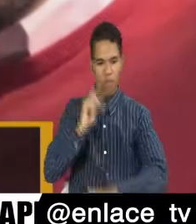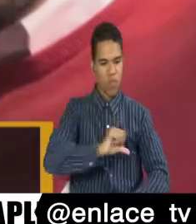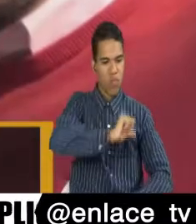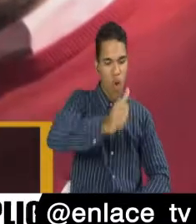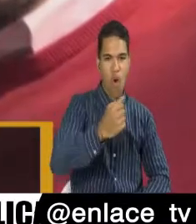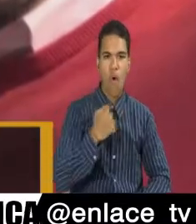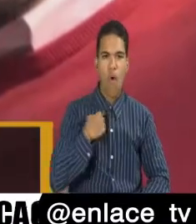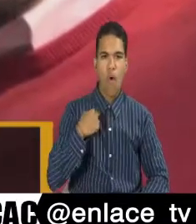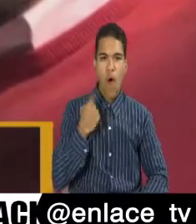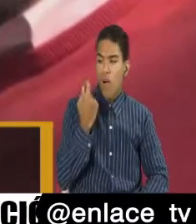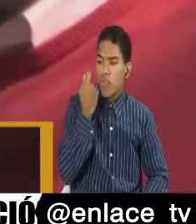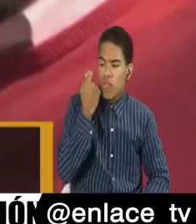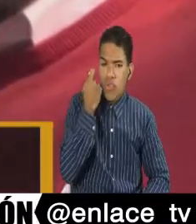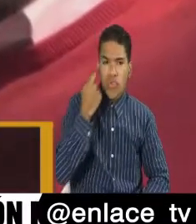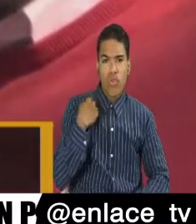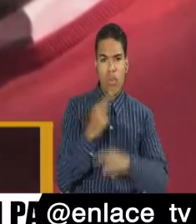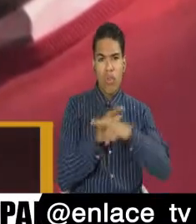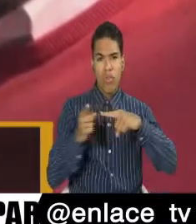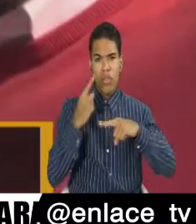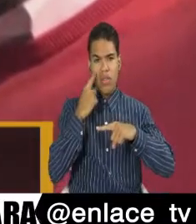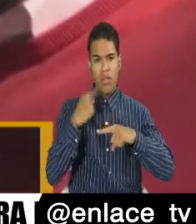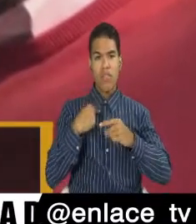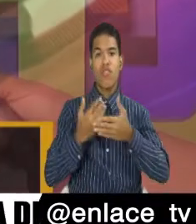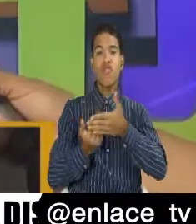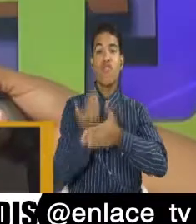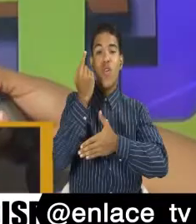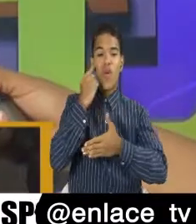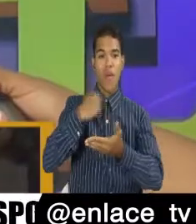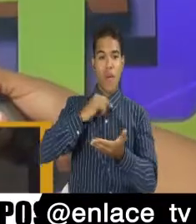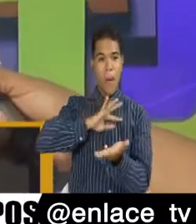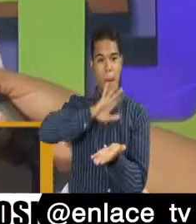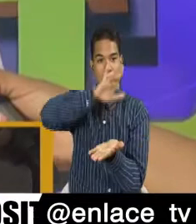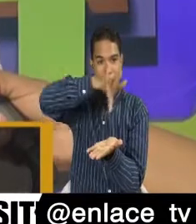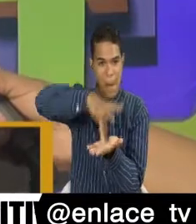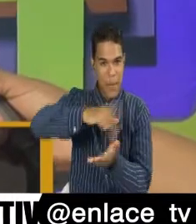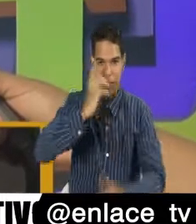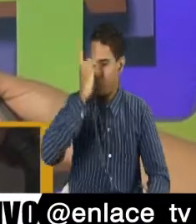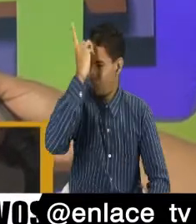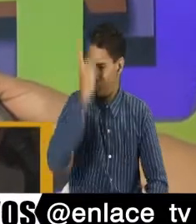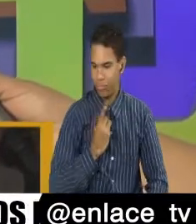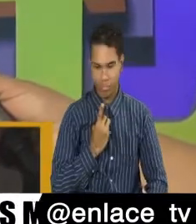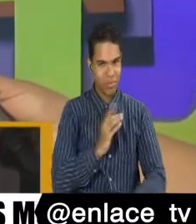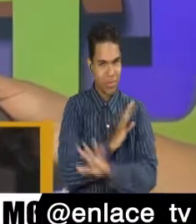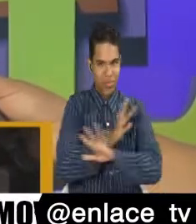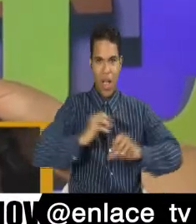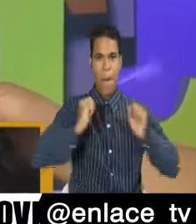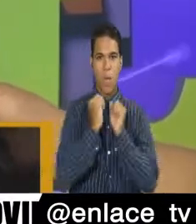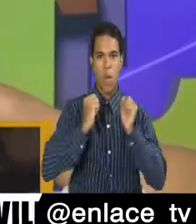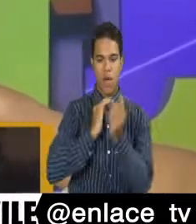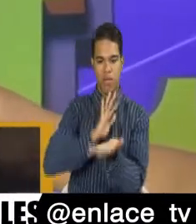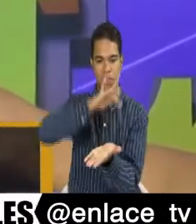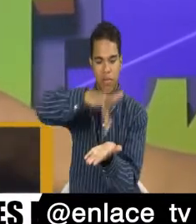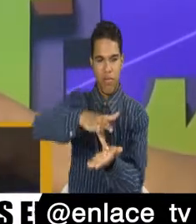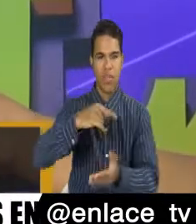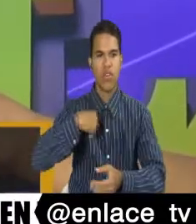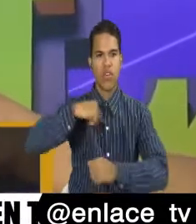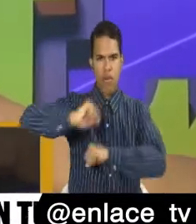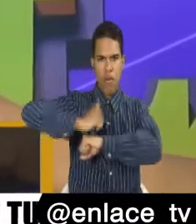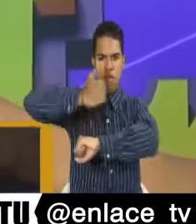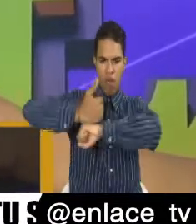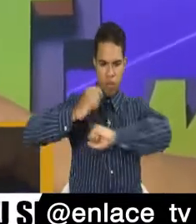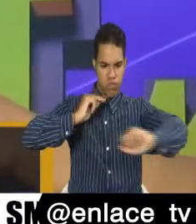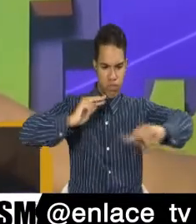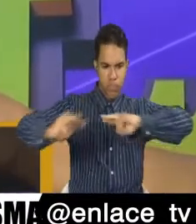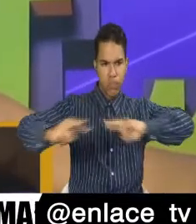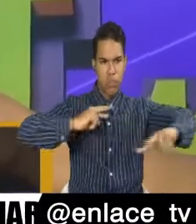esa puerta y me voy para la ciudad de Bogotá prácticamente definitivo y voy a ser jefe de corresponsales para el noticiero de